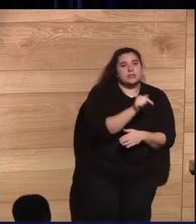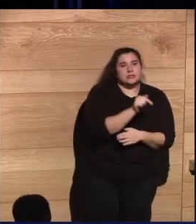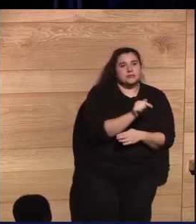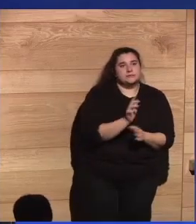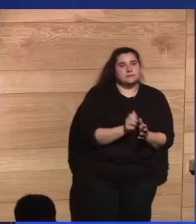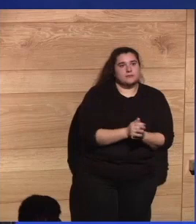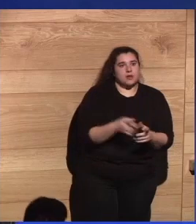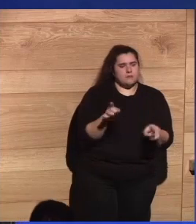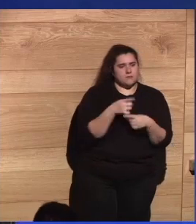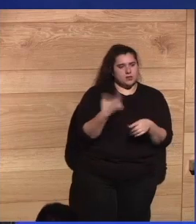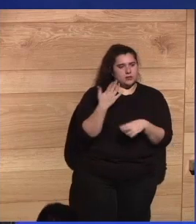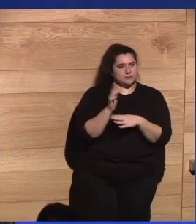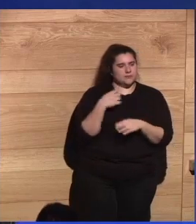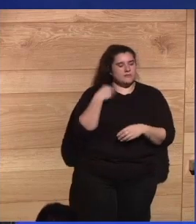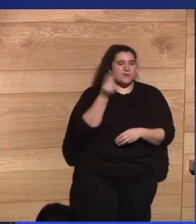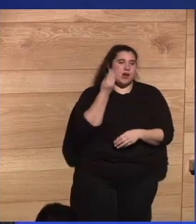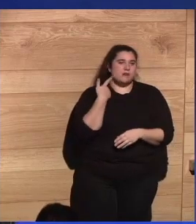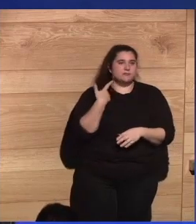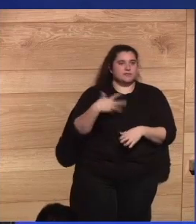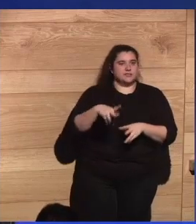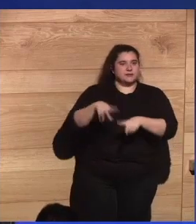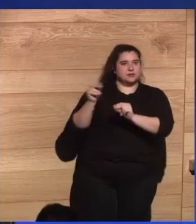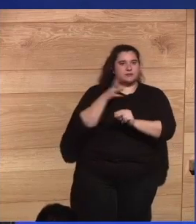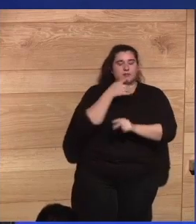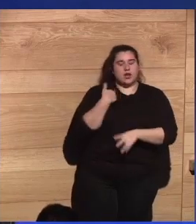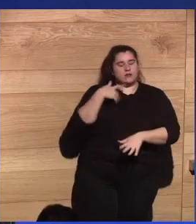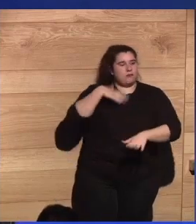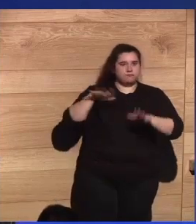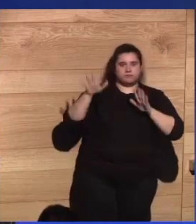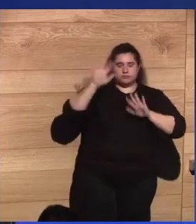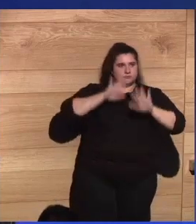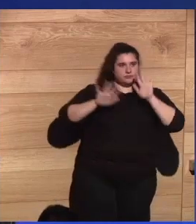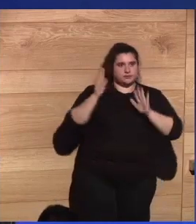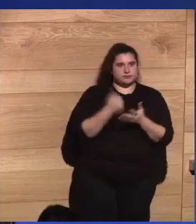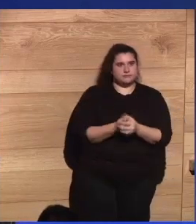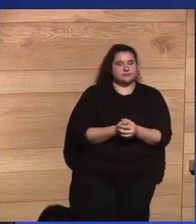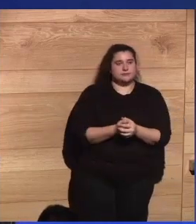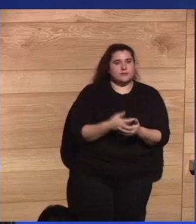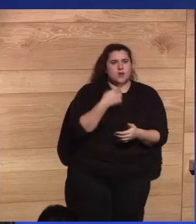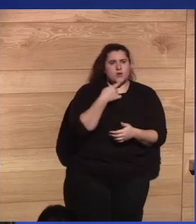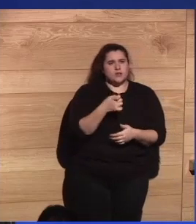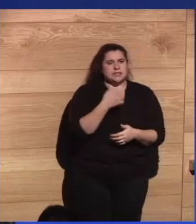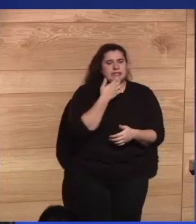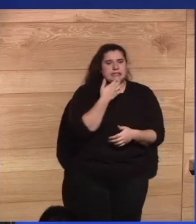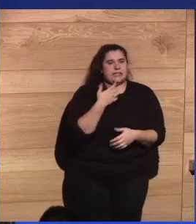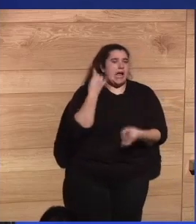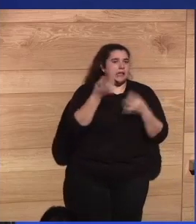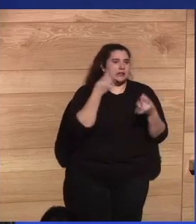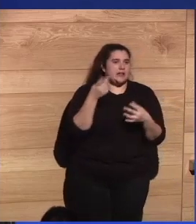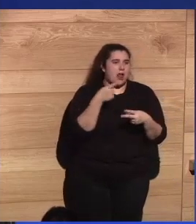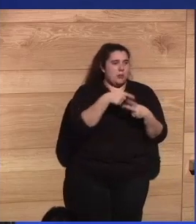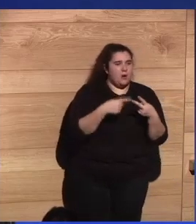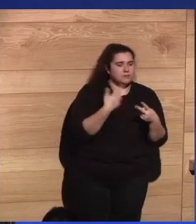poniendo música, mejor que la quiten, porque yo me distraigo, y vos también me dijiste, ¿no? Nos cuesta mucho hacer cualquier otra actividad